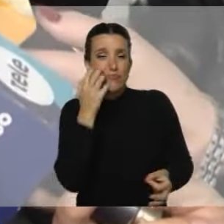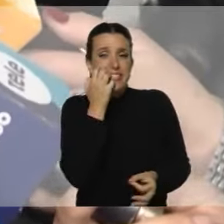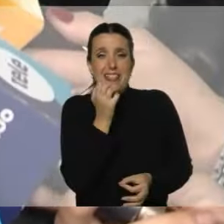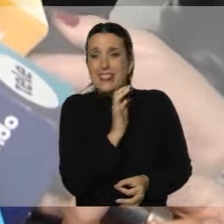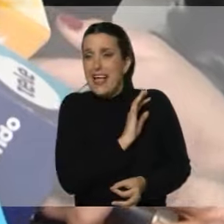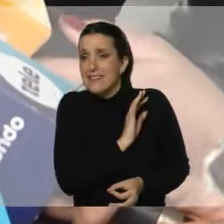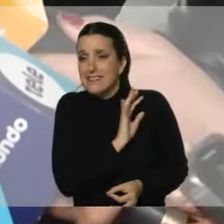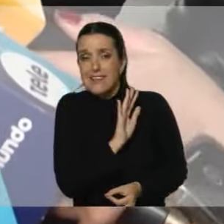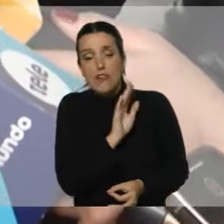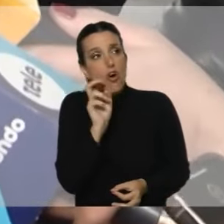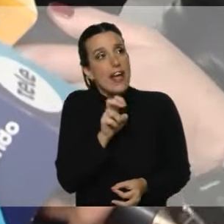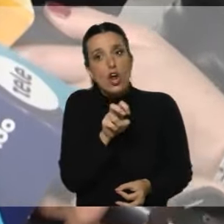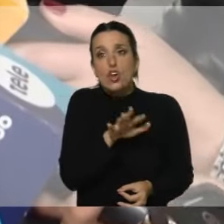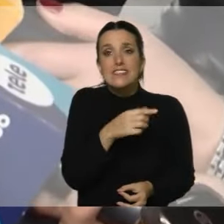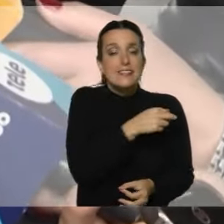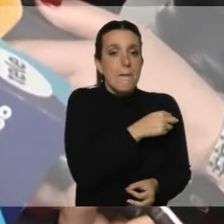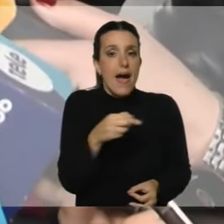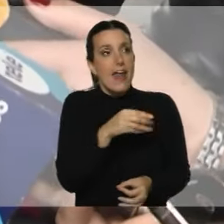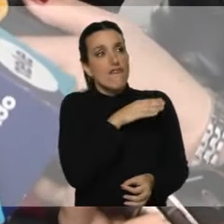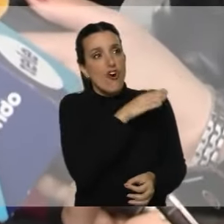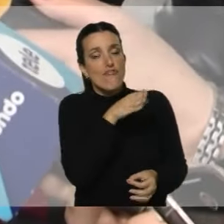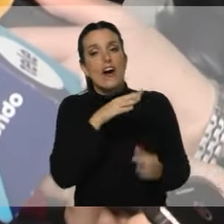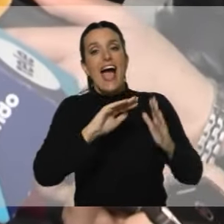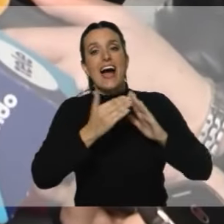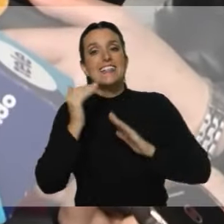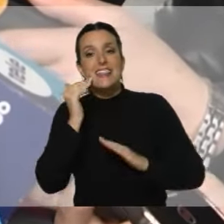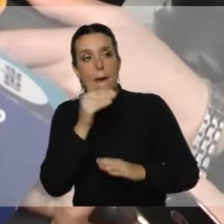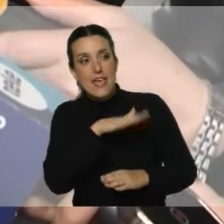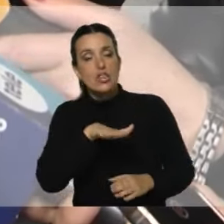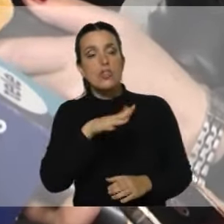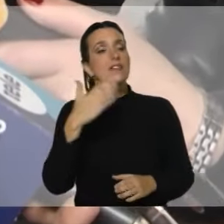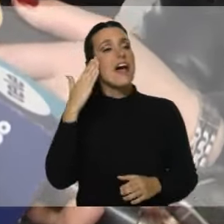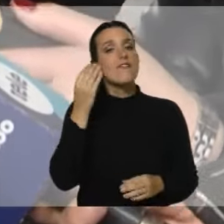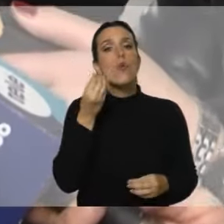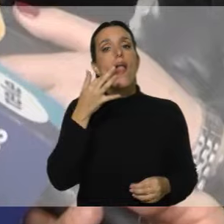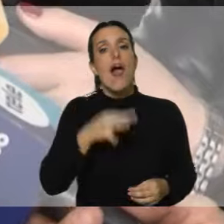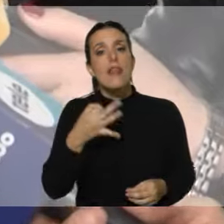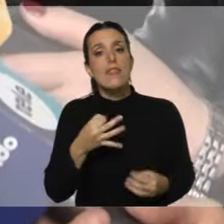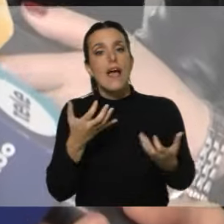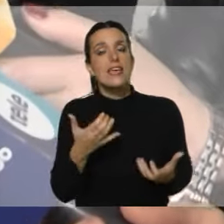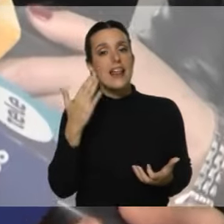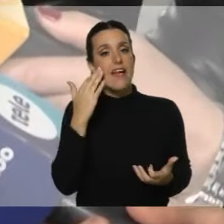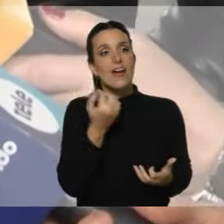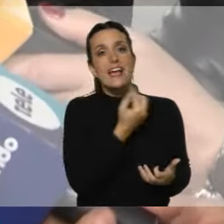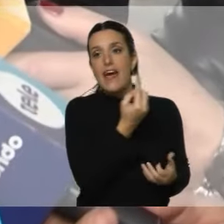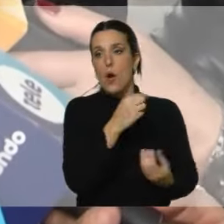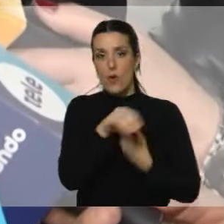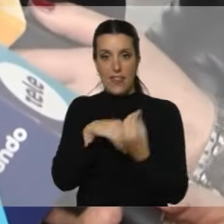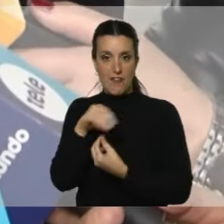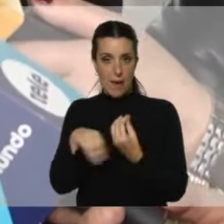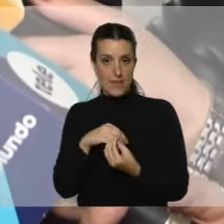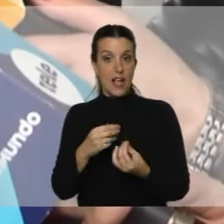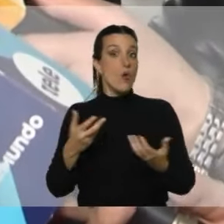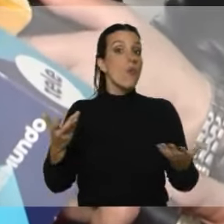Nosotros recorremos todas las semanas algún asentamiento, nos gusta saber cuál es la realidad que vive cada una de estas familias